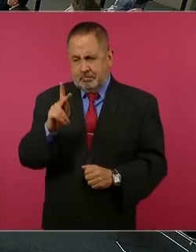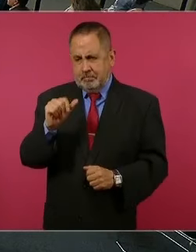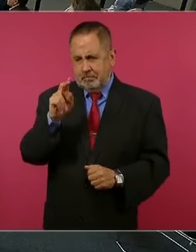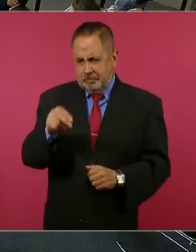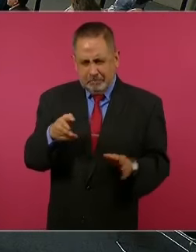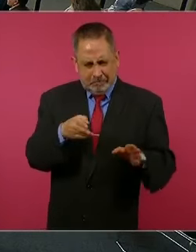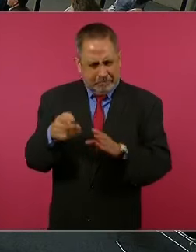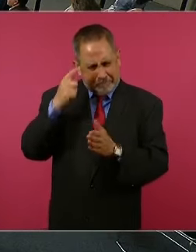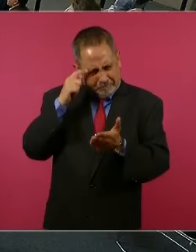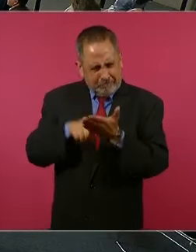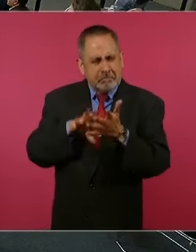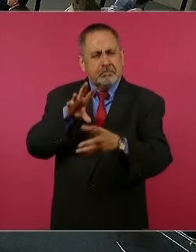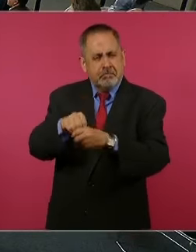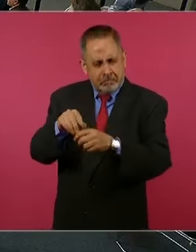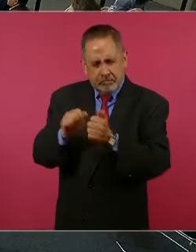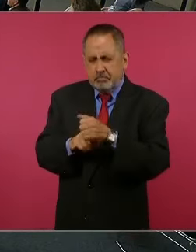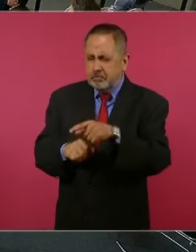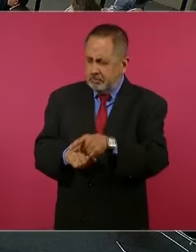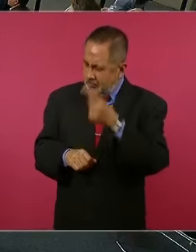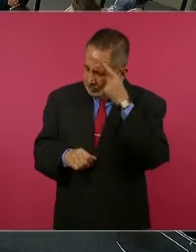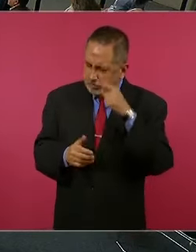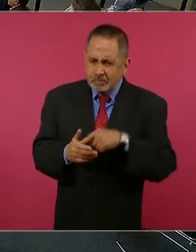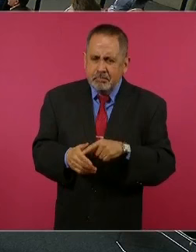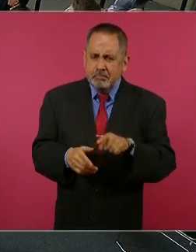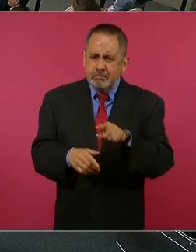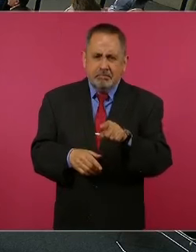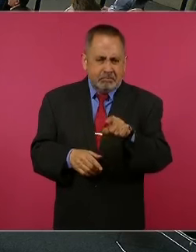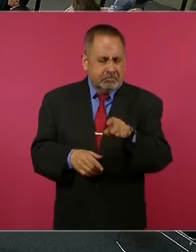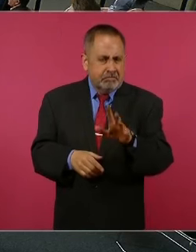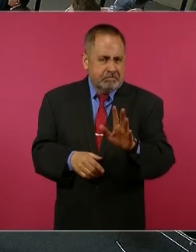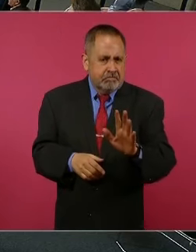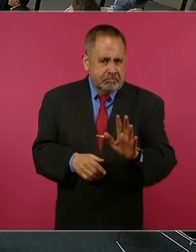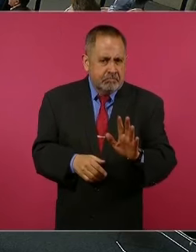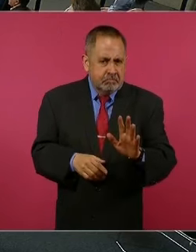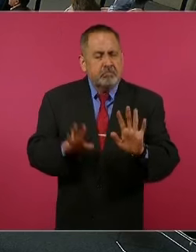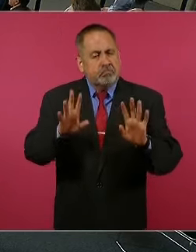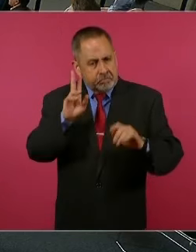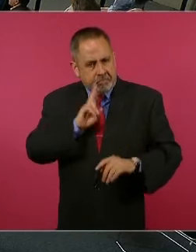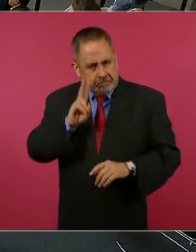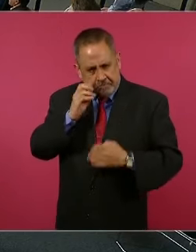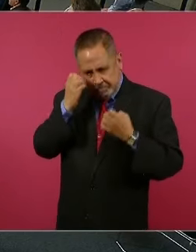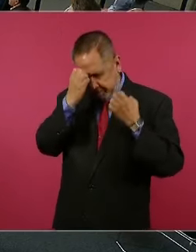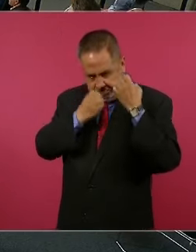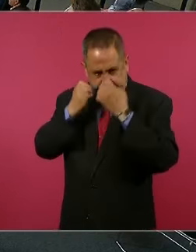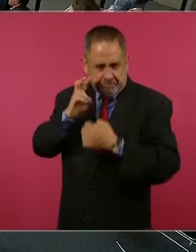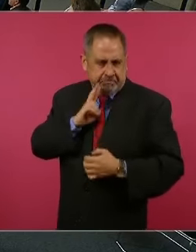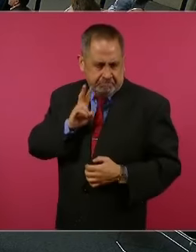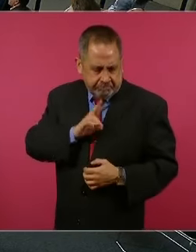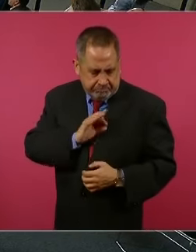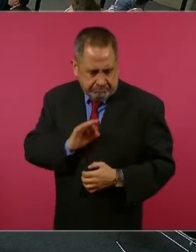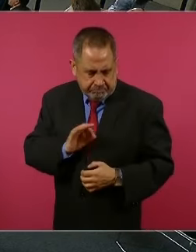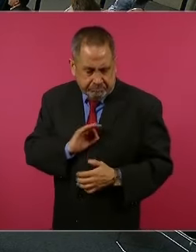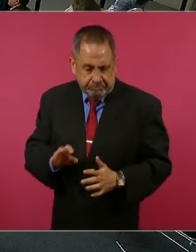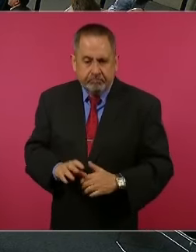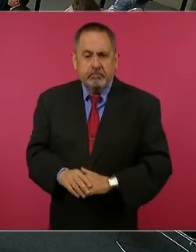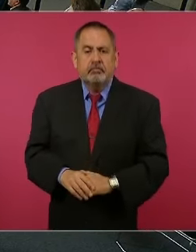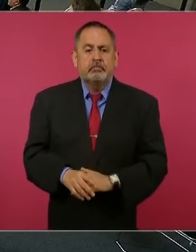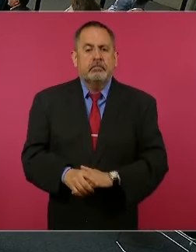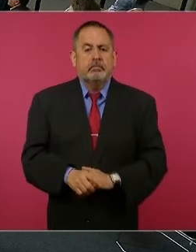plan de justicia a los pueblos yai pero hay que ver